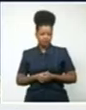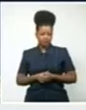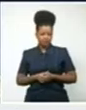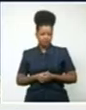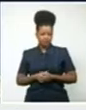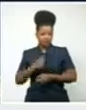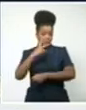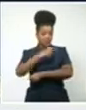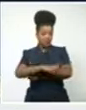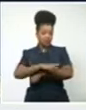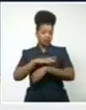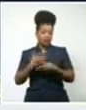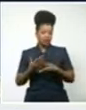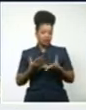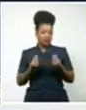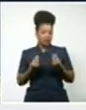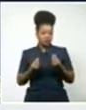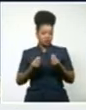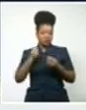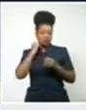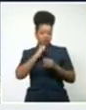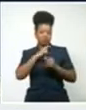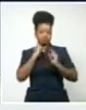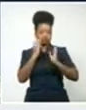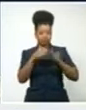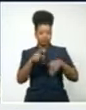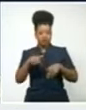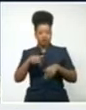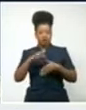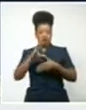mayor letalidad en la región de las Américas.